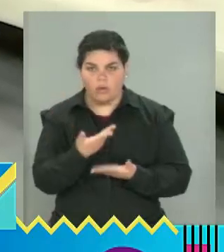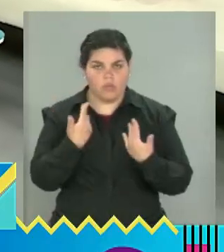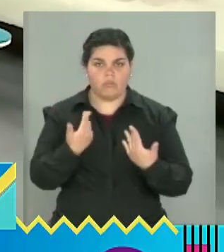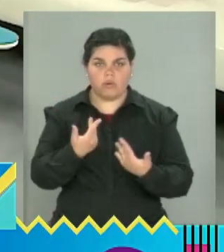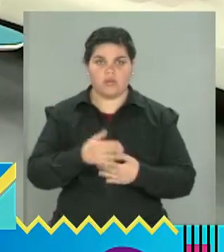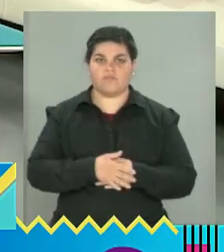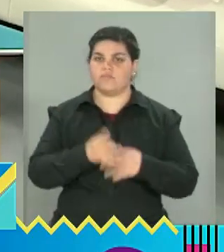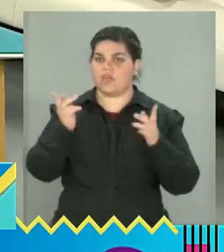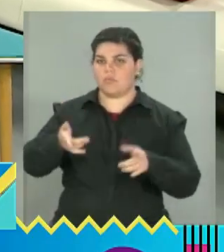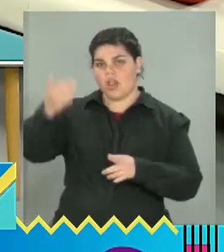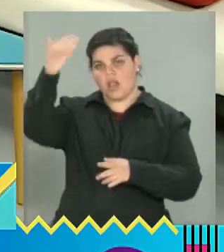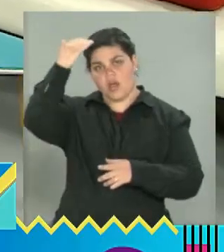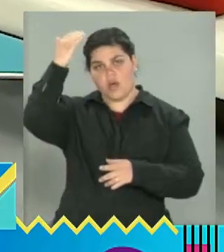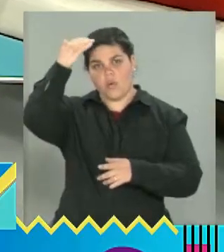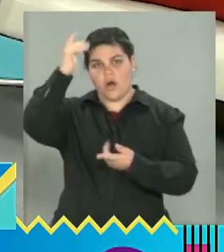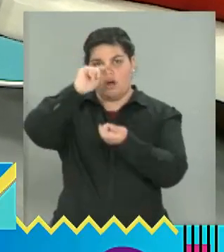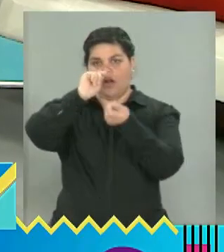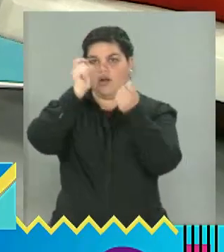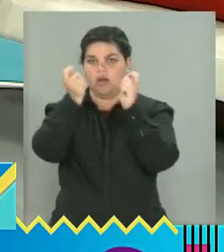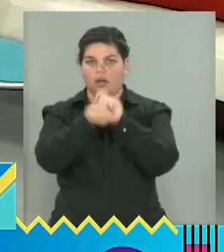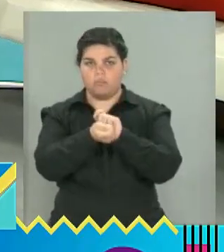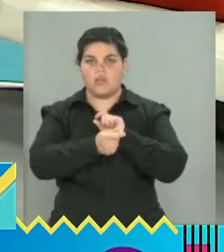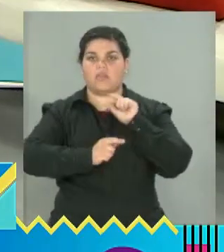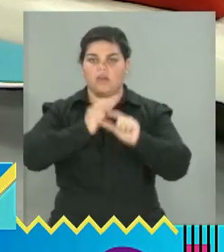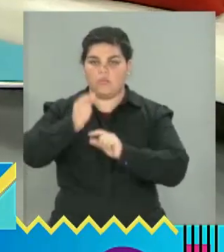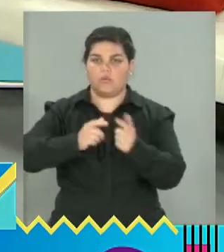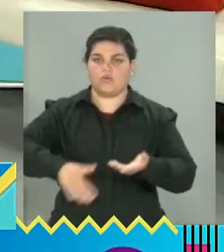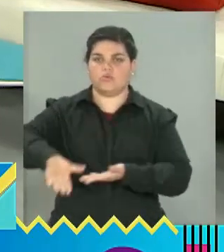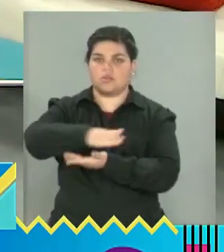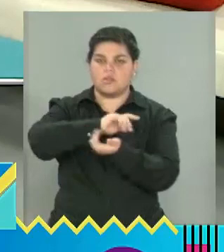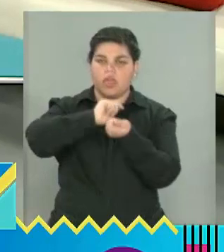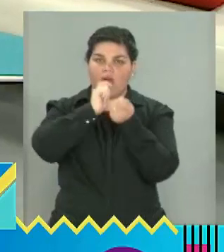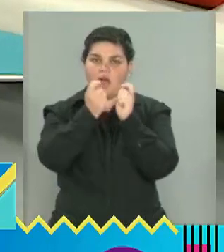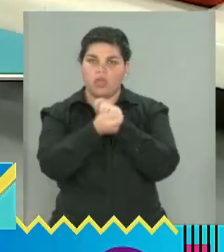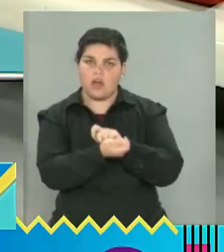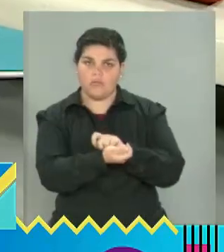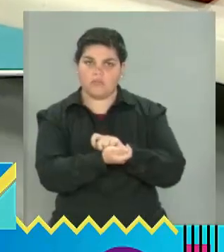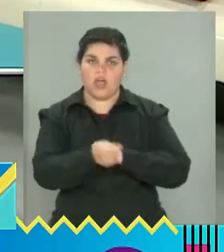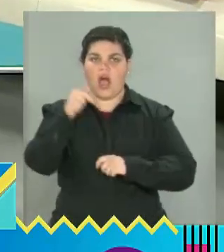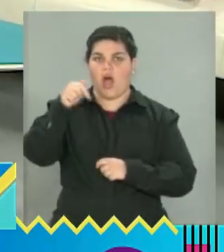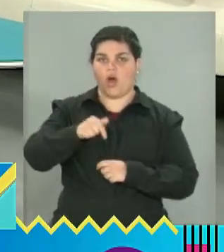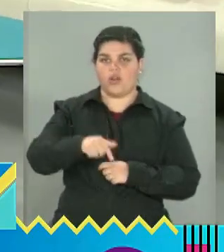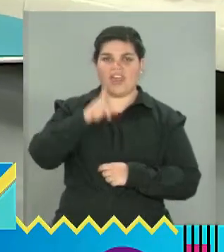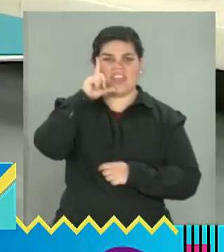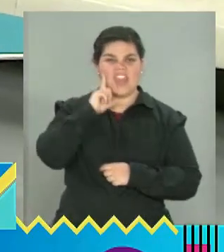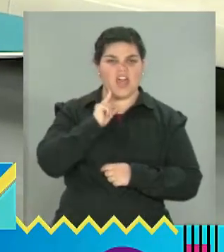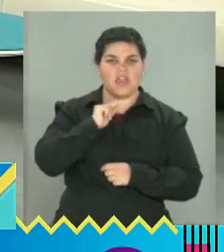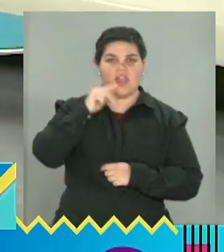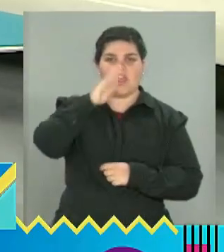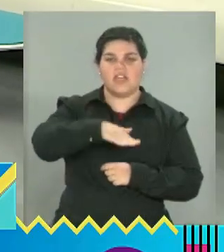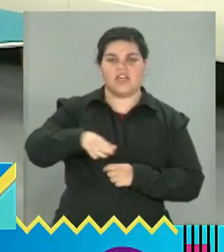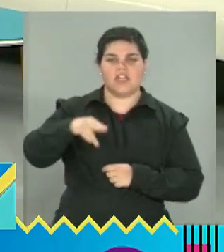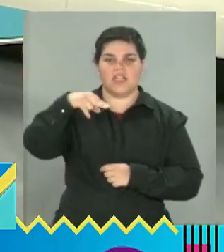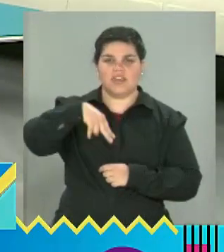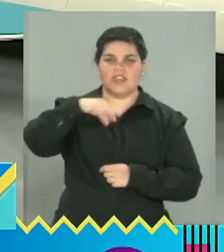del lenguaje, ir adaptándonos a los cambios sociales y a que hoy hablar de Día del Niño